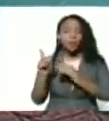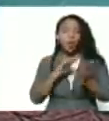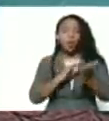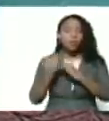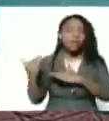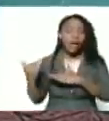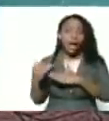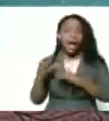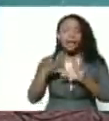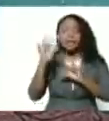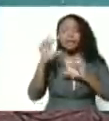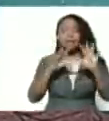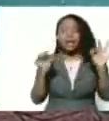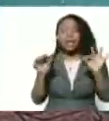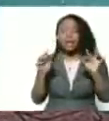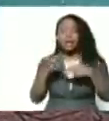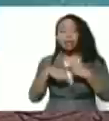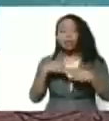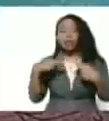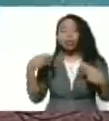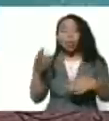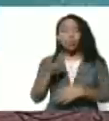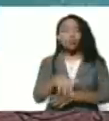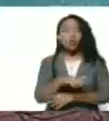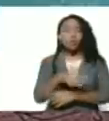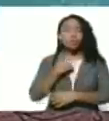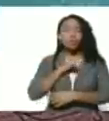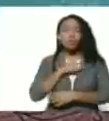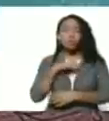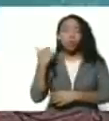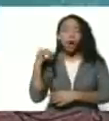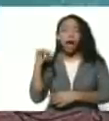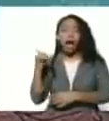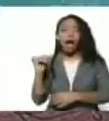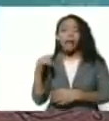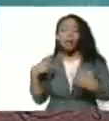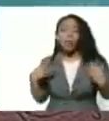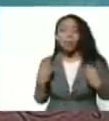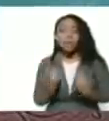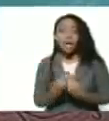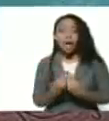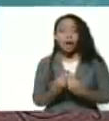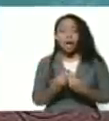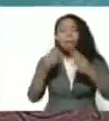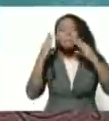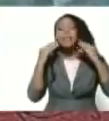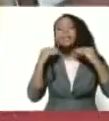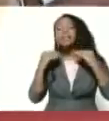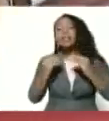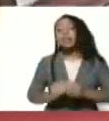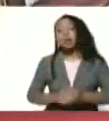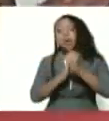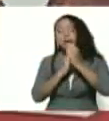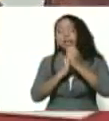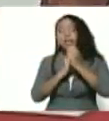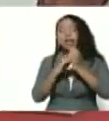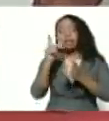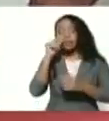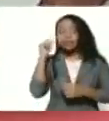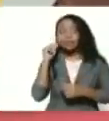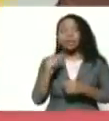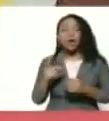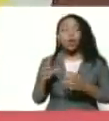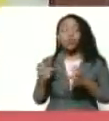comunidad Estrella Revolucionaria, donde vamos a contar y acompañar la experiencia de los líderes y lideresas de los